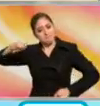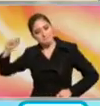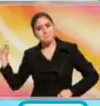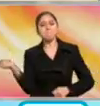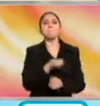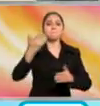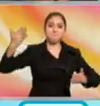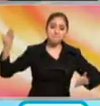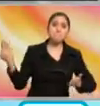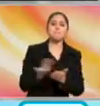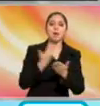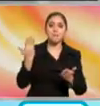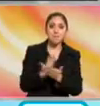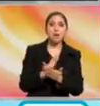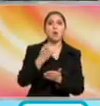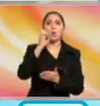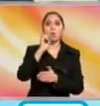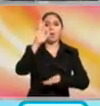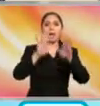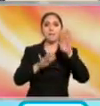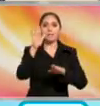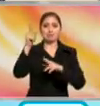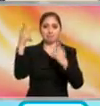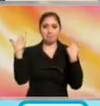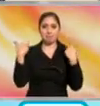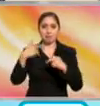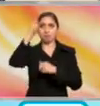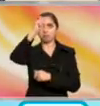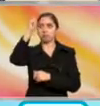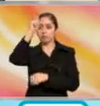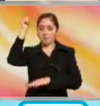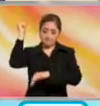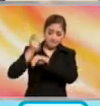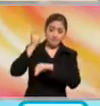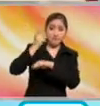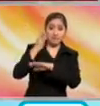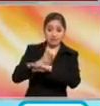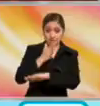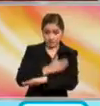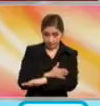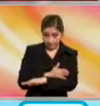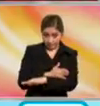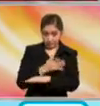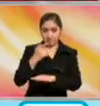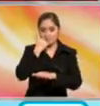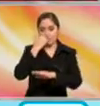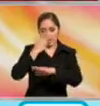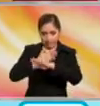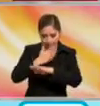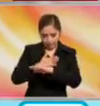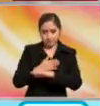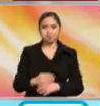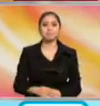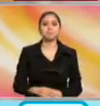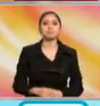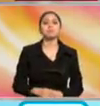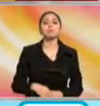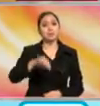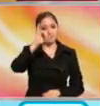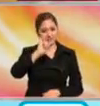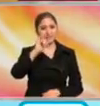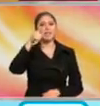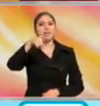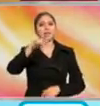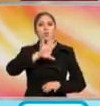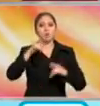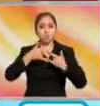el gizazo, ¿no? ¿Quién no se acuerda, no? ¿Es biográfico entonces? ¿De Sí, alguna forma? recuerda que el stand-up habla Sí. de uno mismo o de